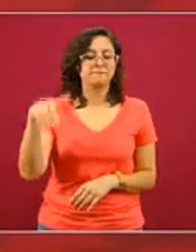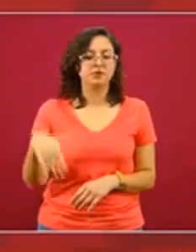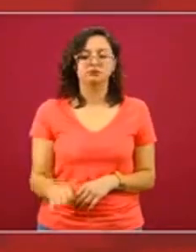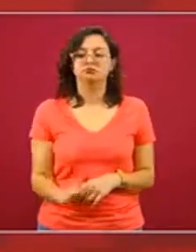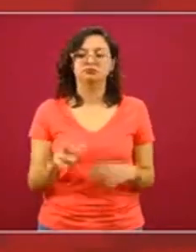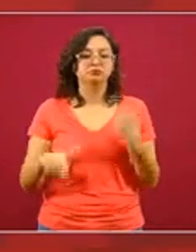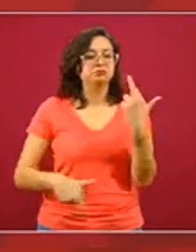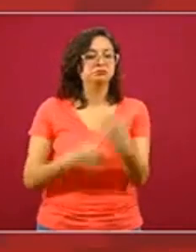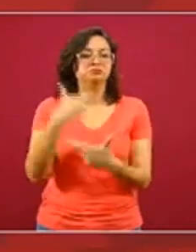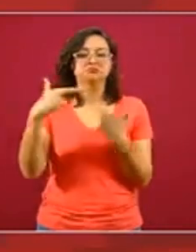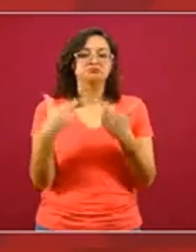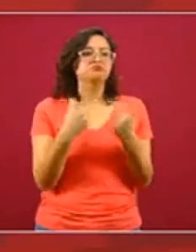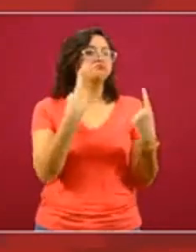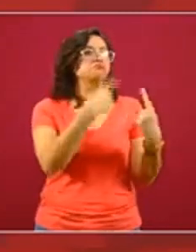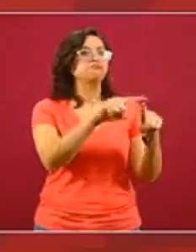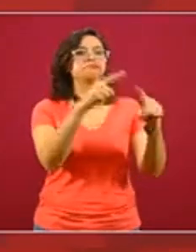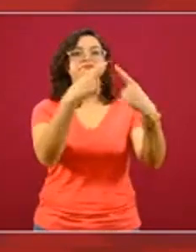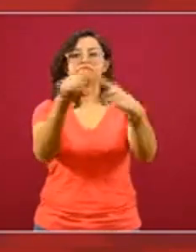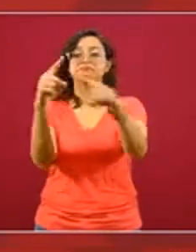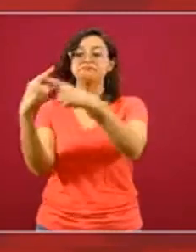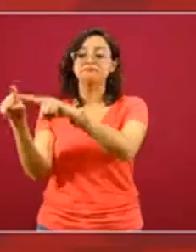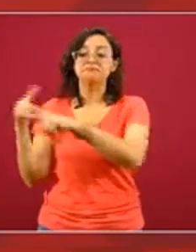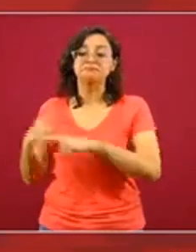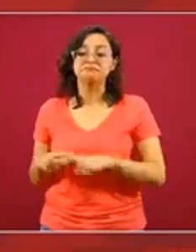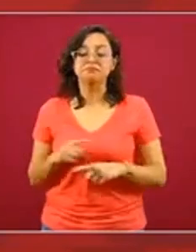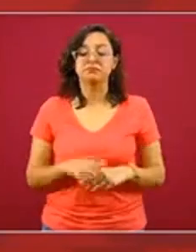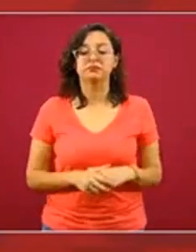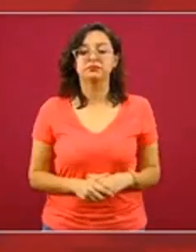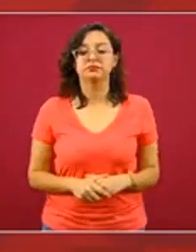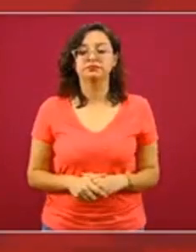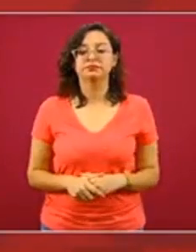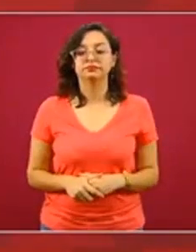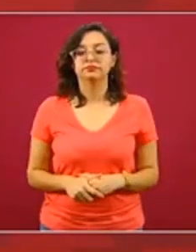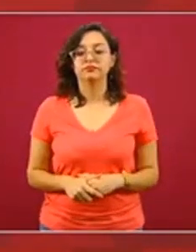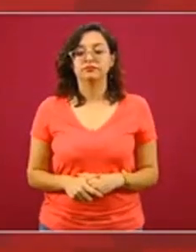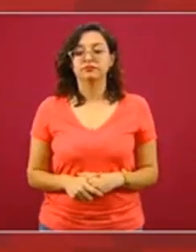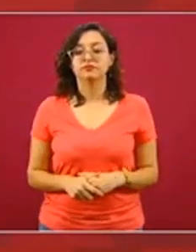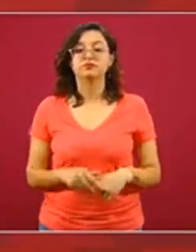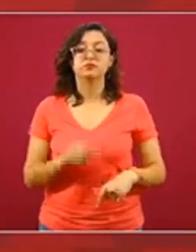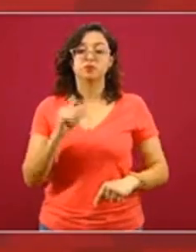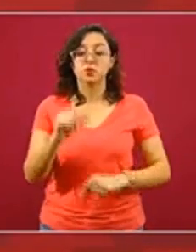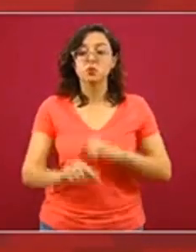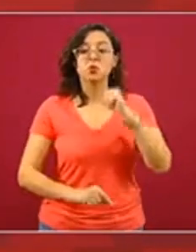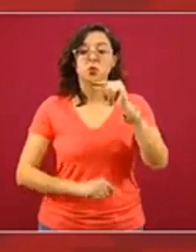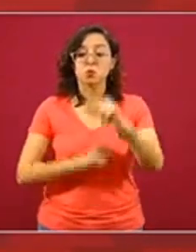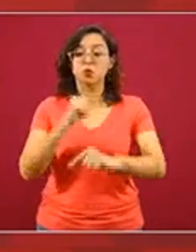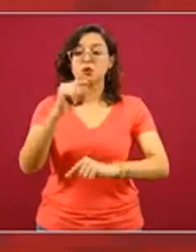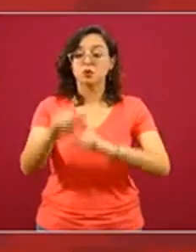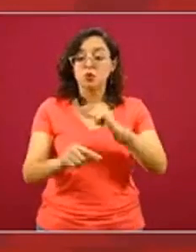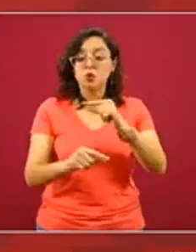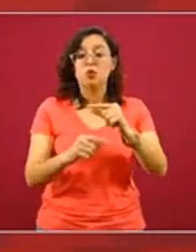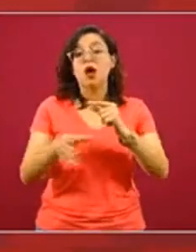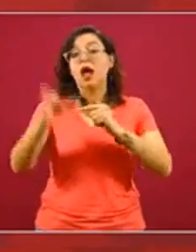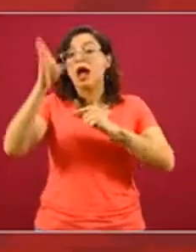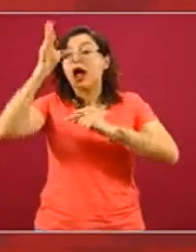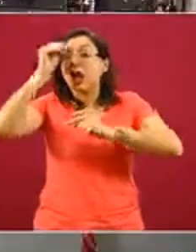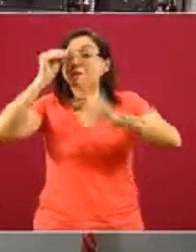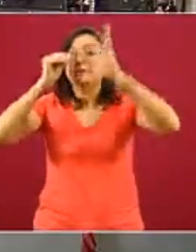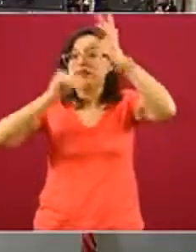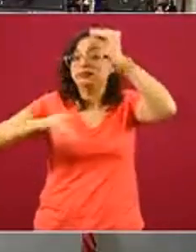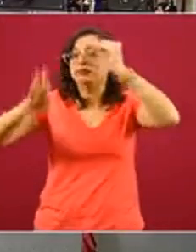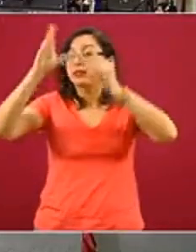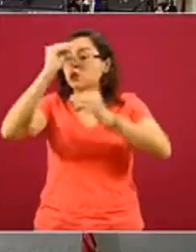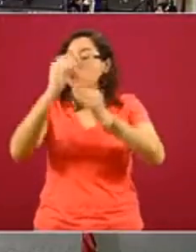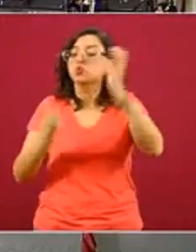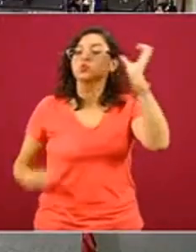regiones del país, y en la medida en que vayamos incorporando nuevas prácticas, como mencionaba hace un momento,